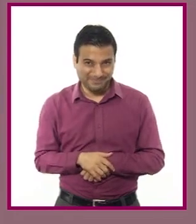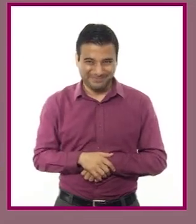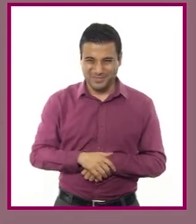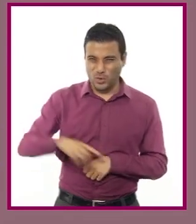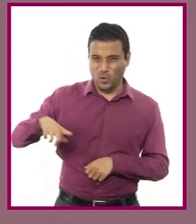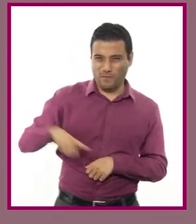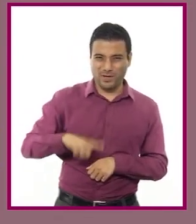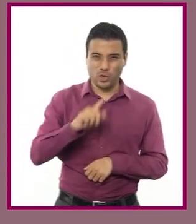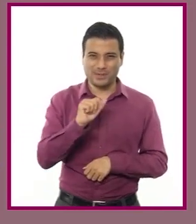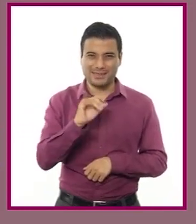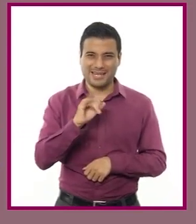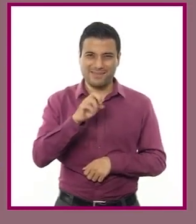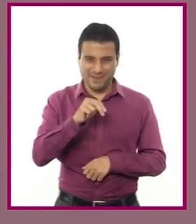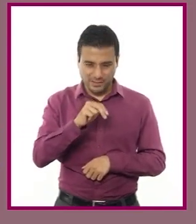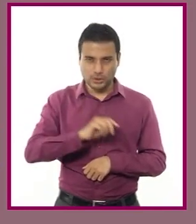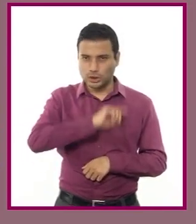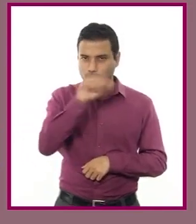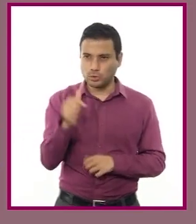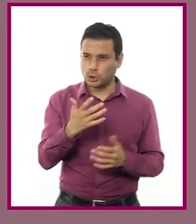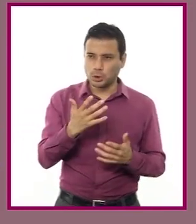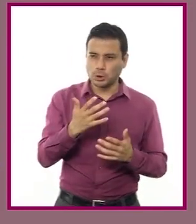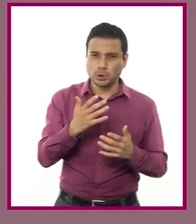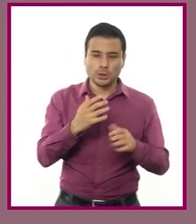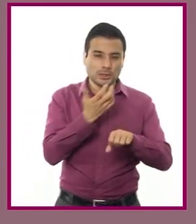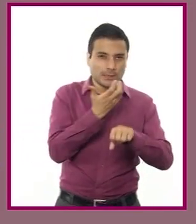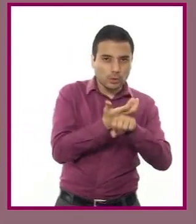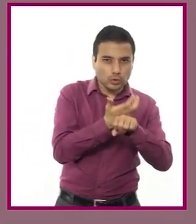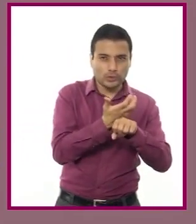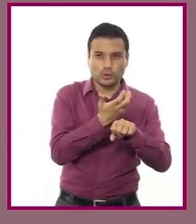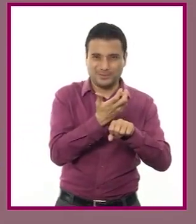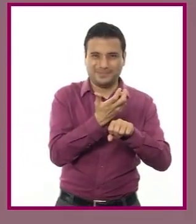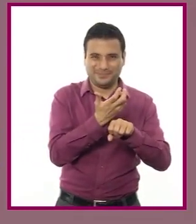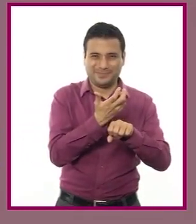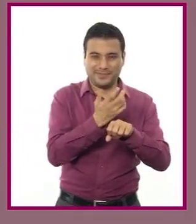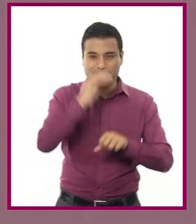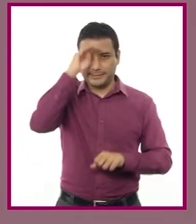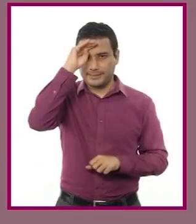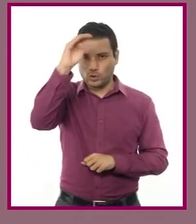talibán fue derrocado por una alianza entre Estados Unidos y